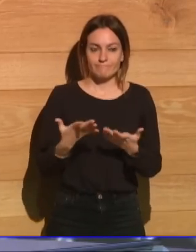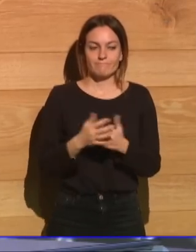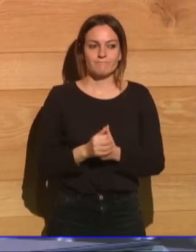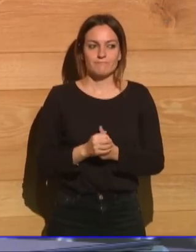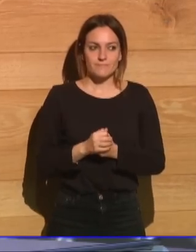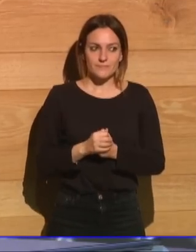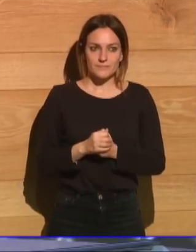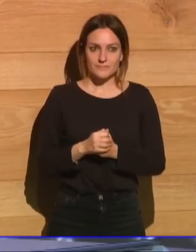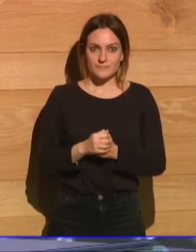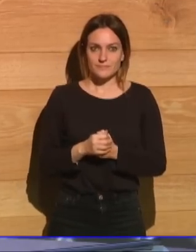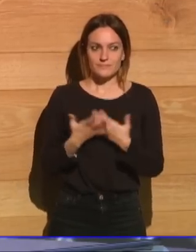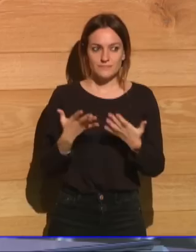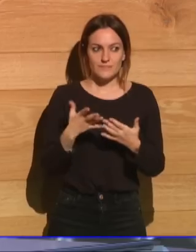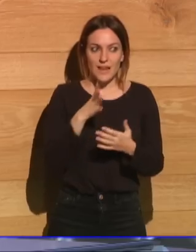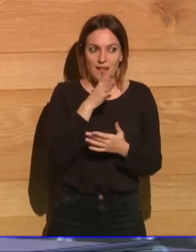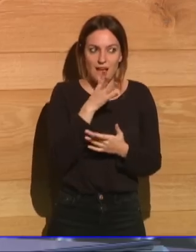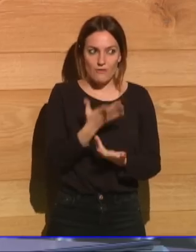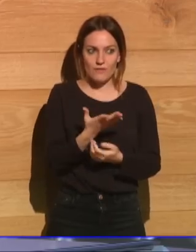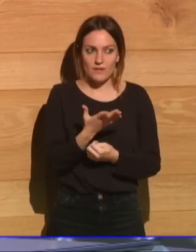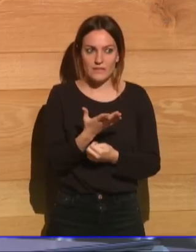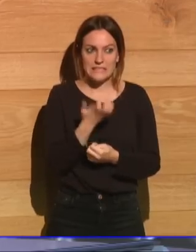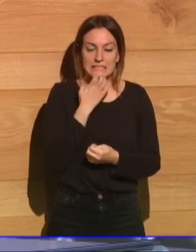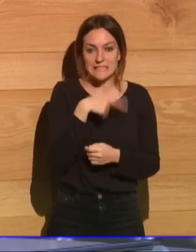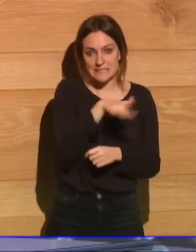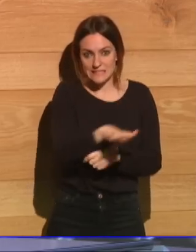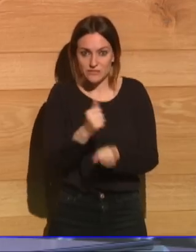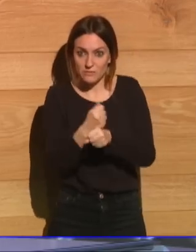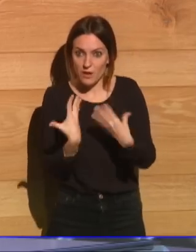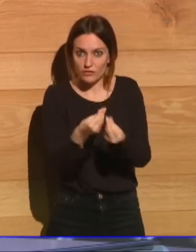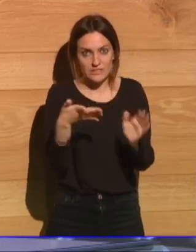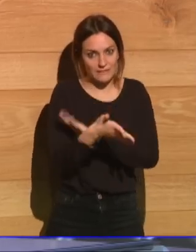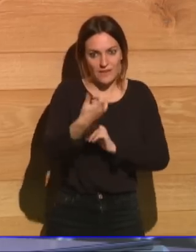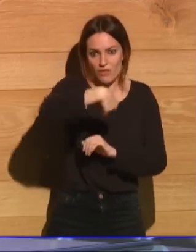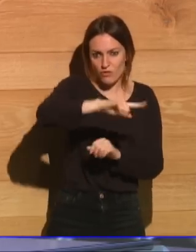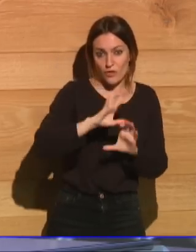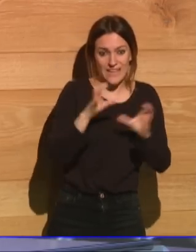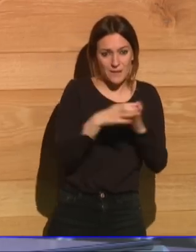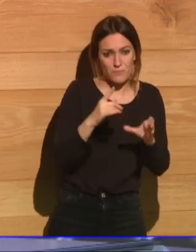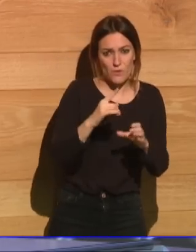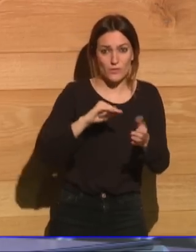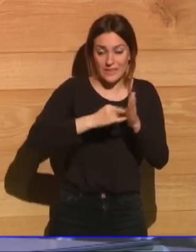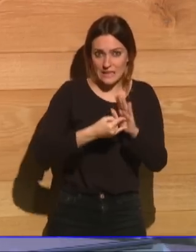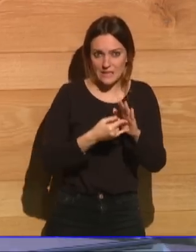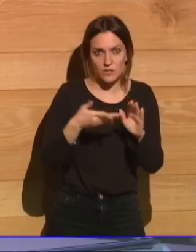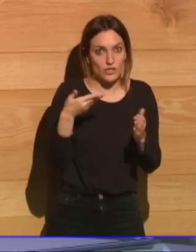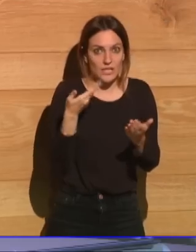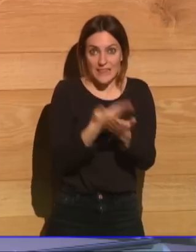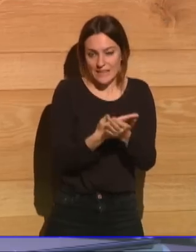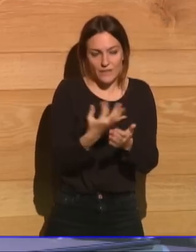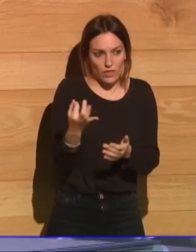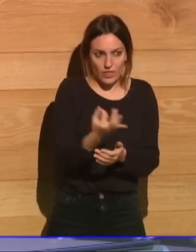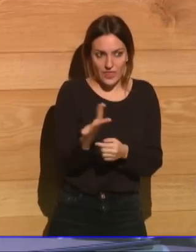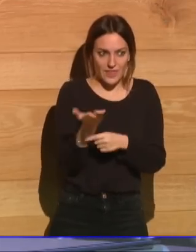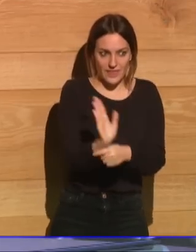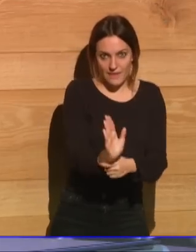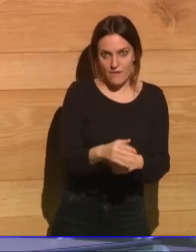Efectivamente, Madre mía. ahora en cuanto ruedas con niños, a todo el equipo técnico se le exige ese certificado que no es que